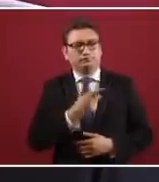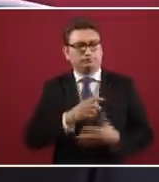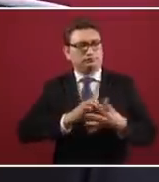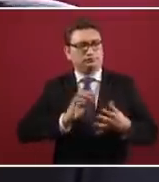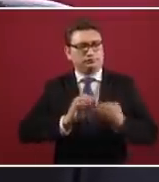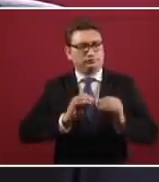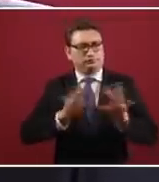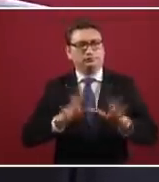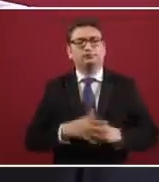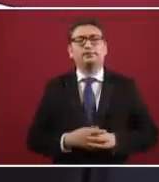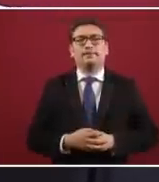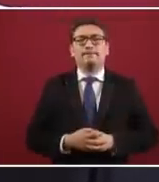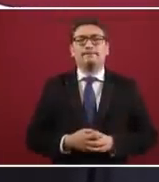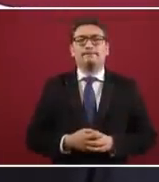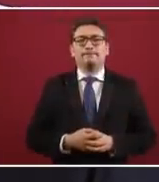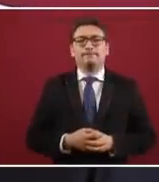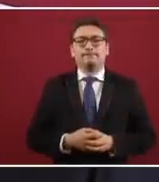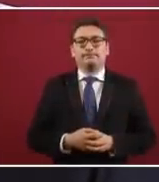habla de cómo